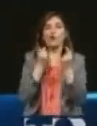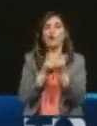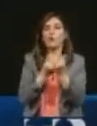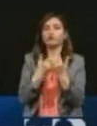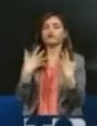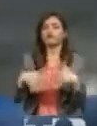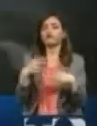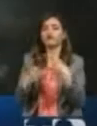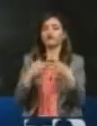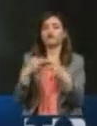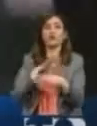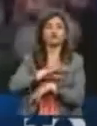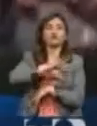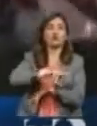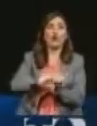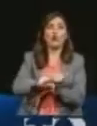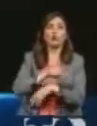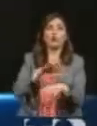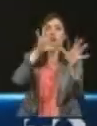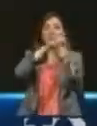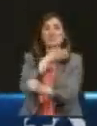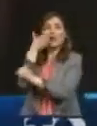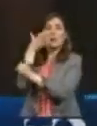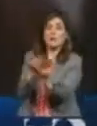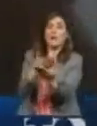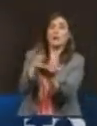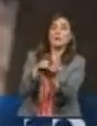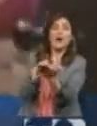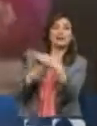a los delitos de robo, secuestro extorsivo y hasta asesinatos.